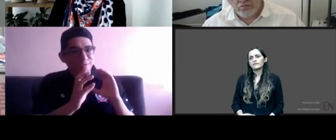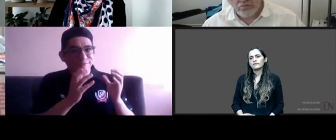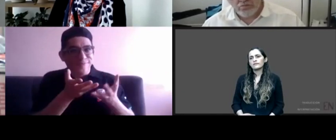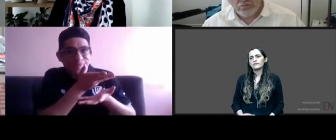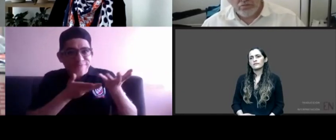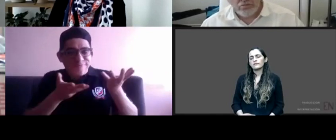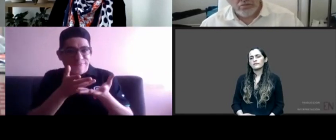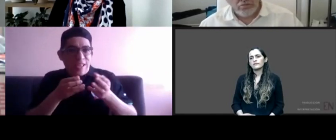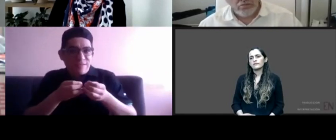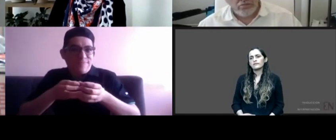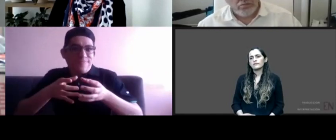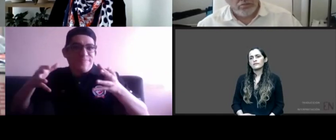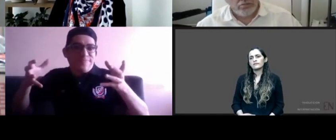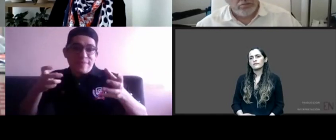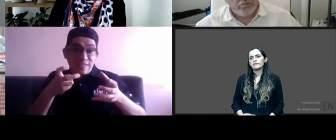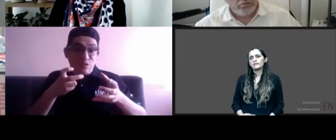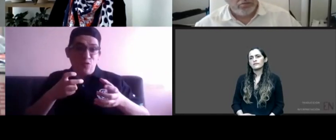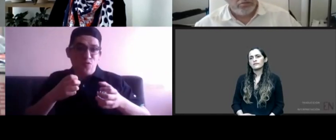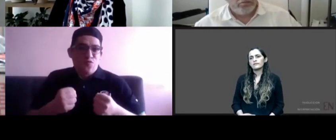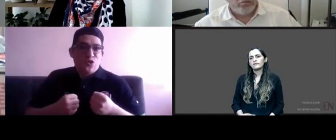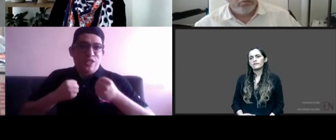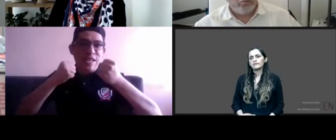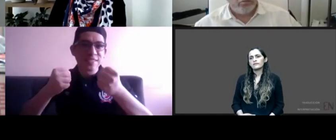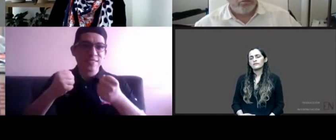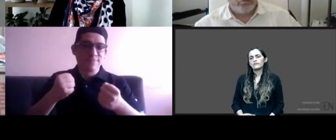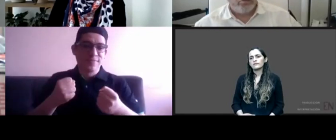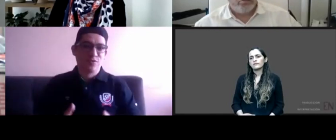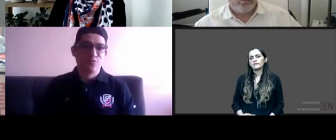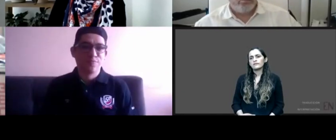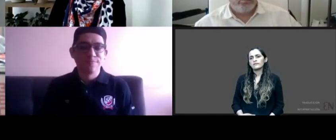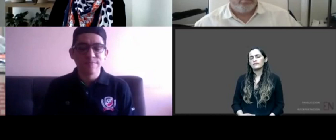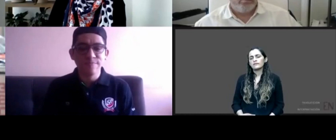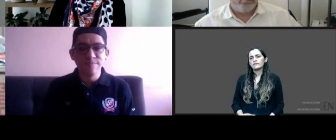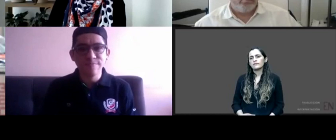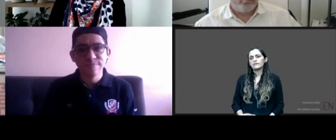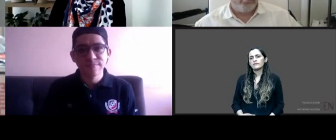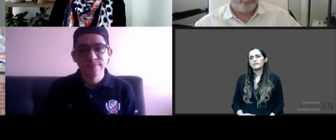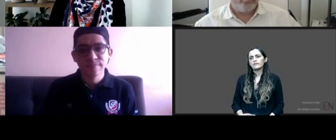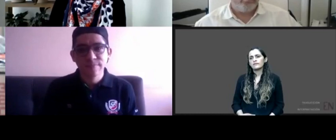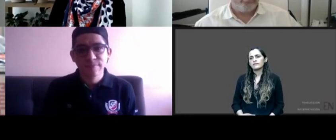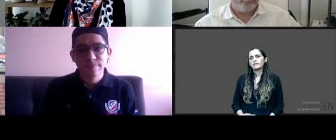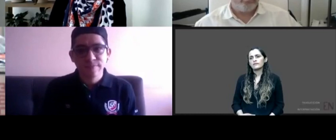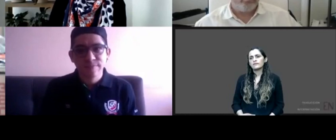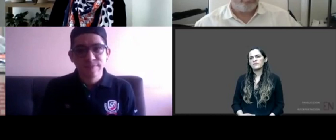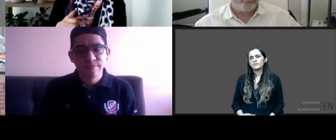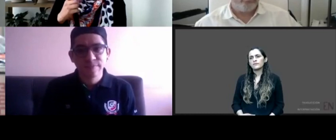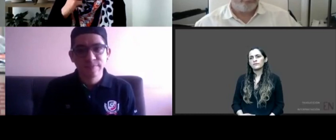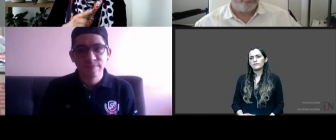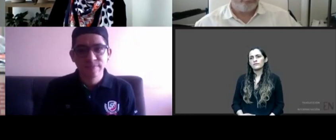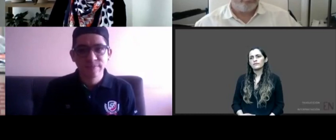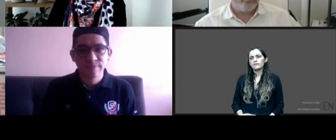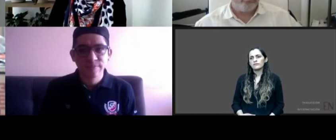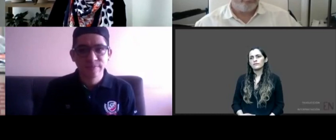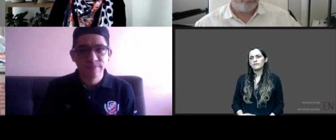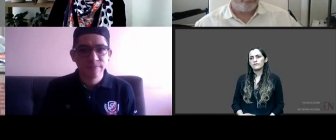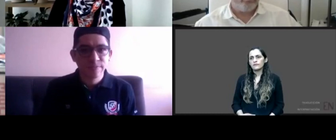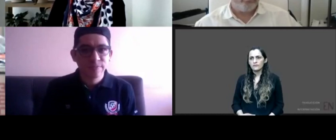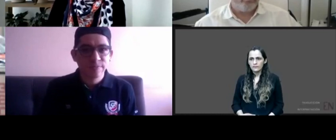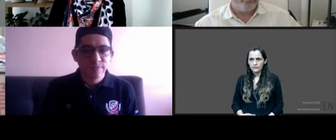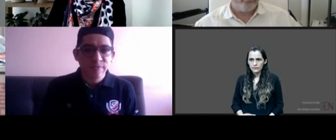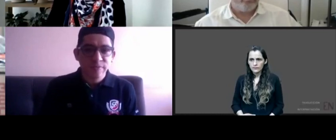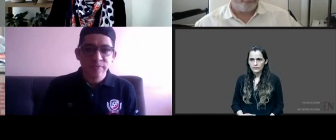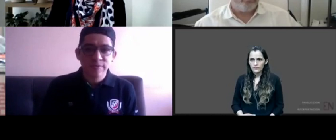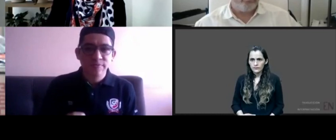no solamente estar desde afuera tratando de aprender, sino meterse a la comunidad, fortalecer la comunidad con su